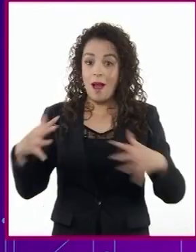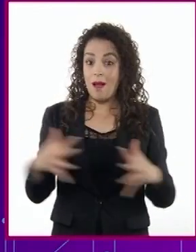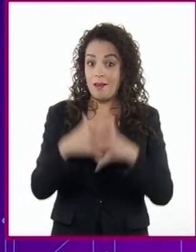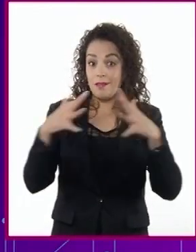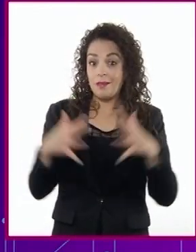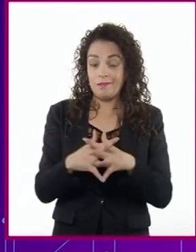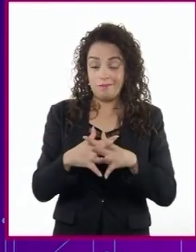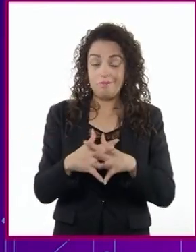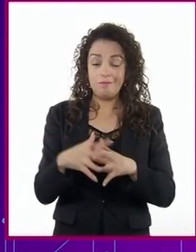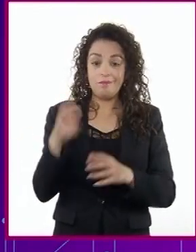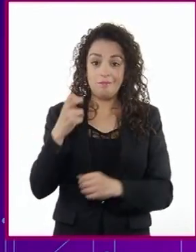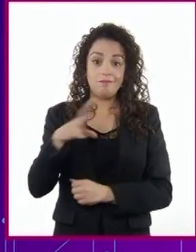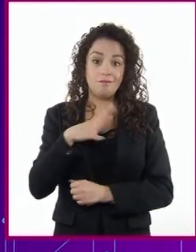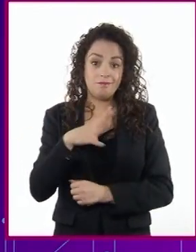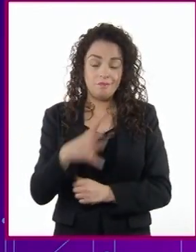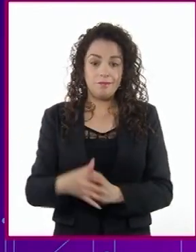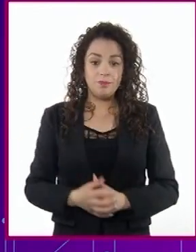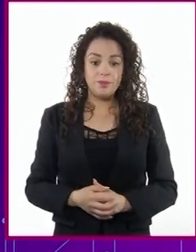dejó como consecuencia.